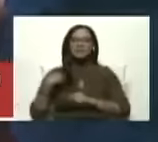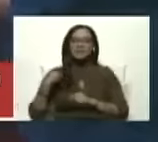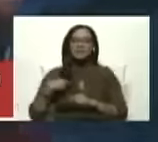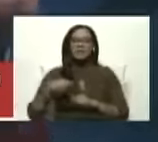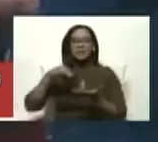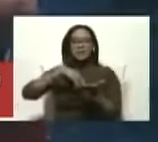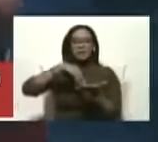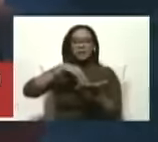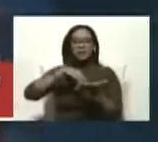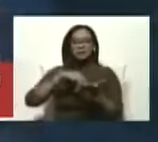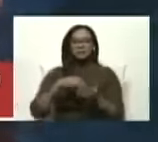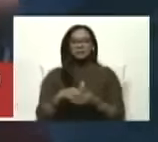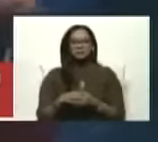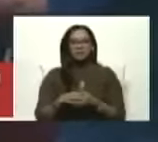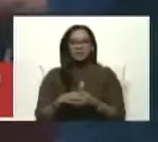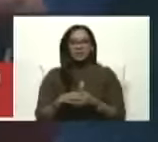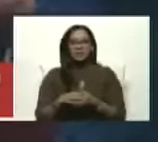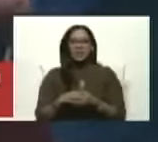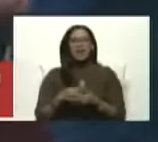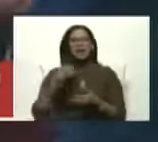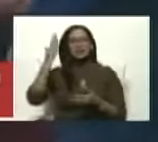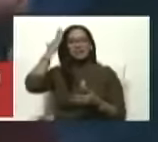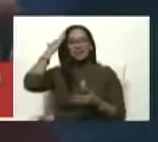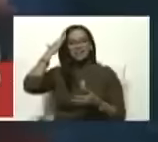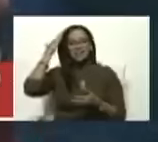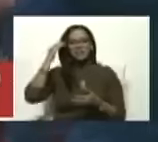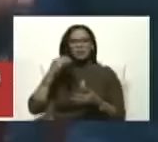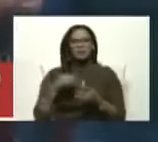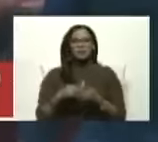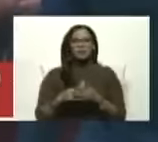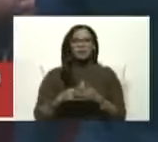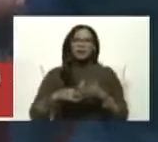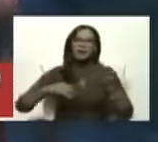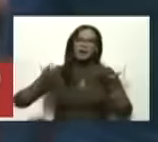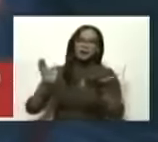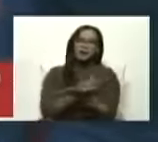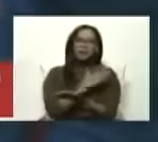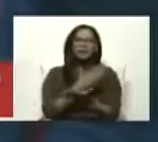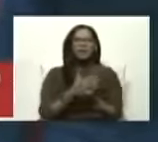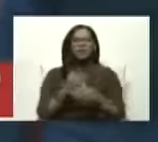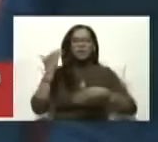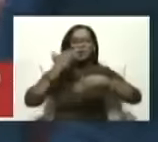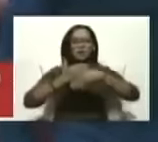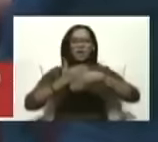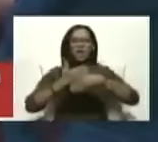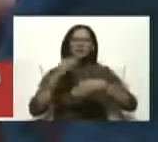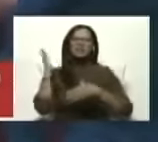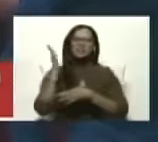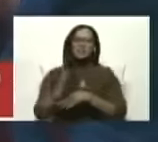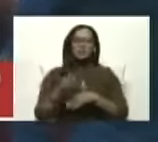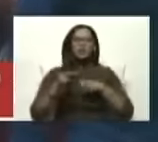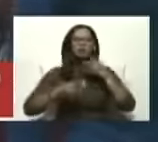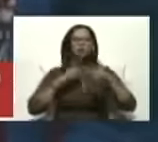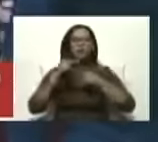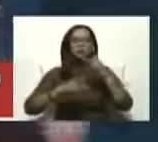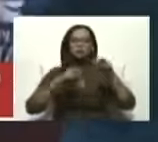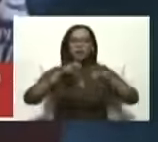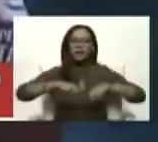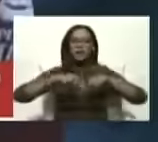Miranda. Han sabido derrotar el bloqueo y las sanciones con su producción